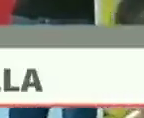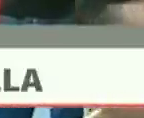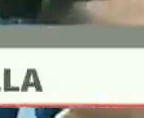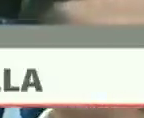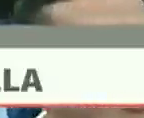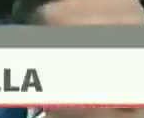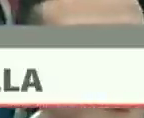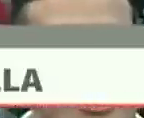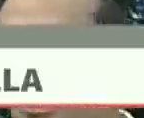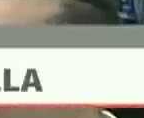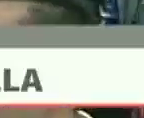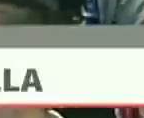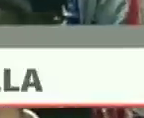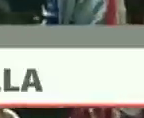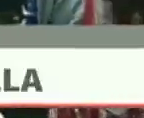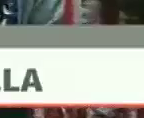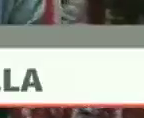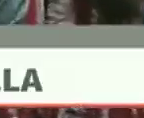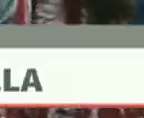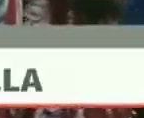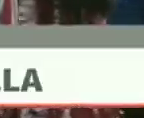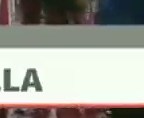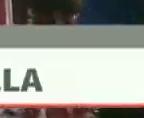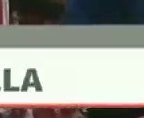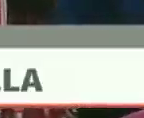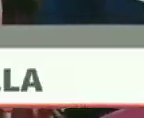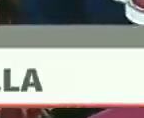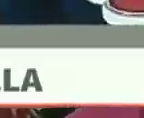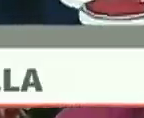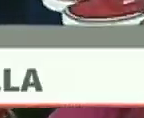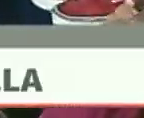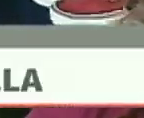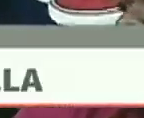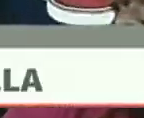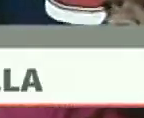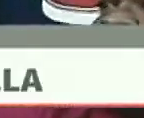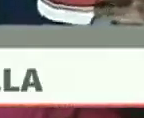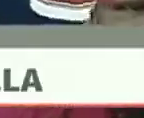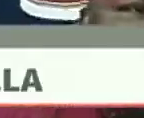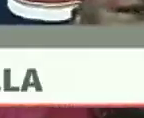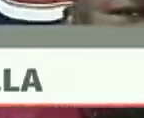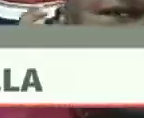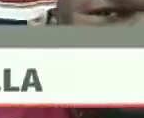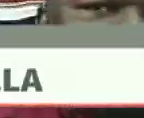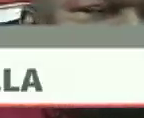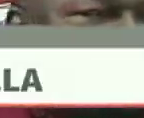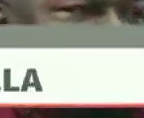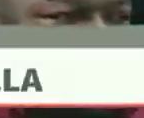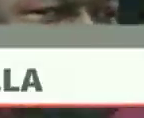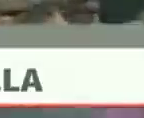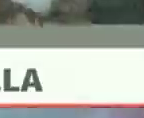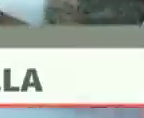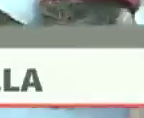yo no quiero otro no lo que va maduro presidente